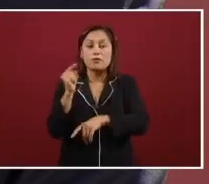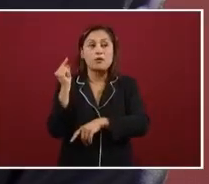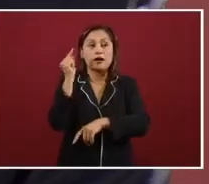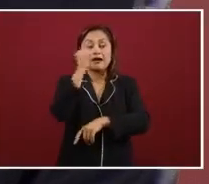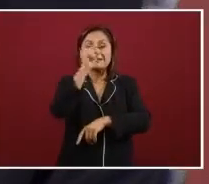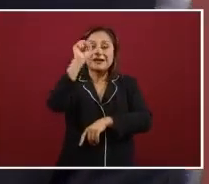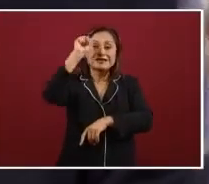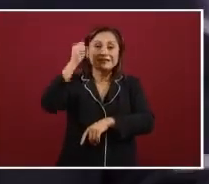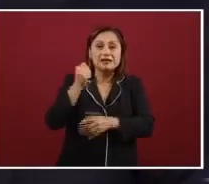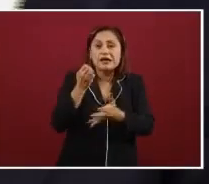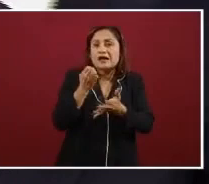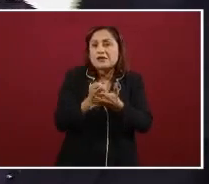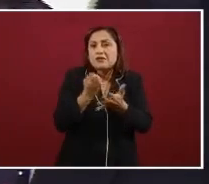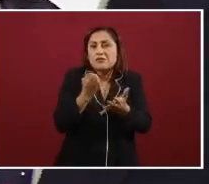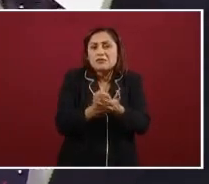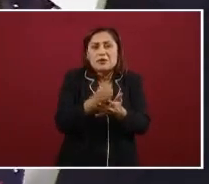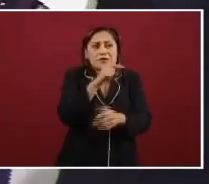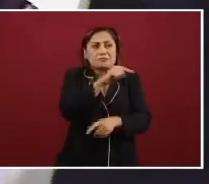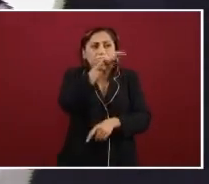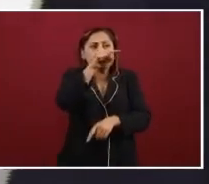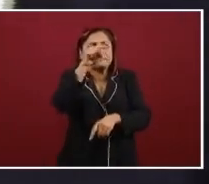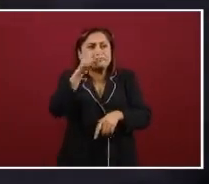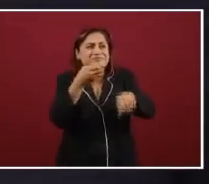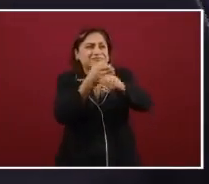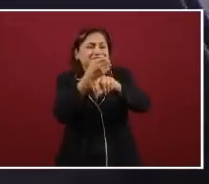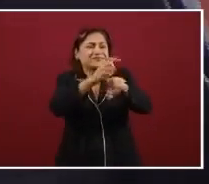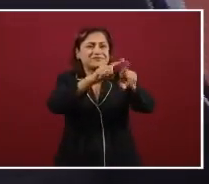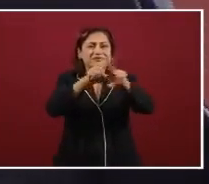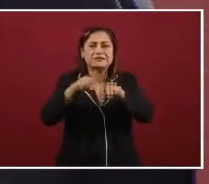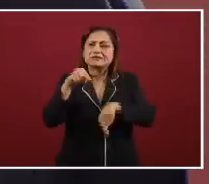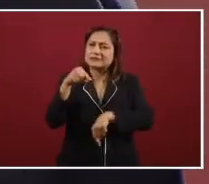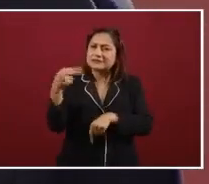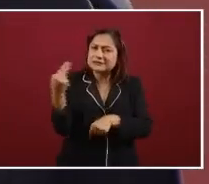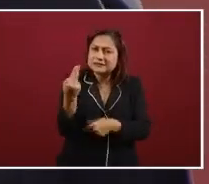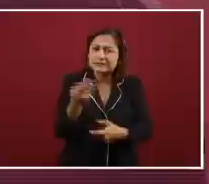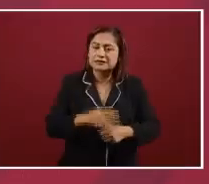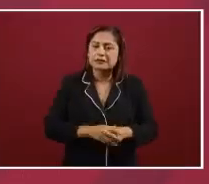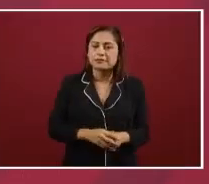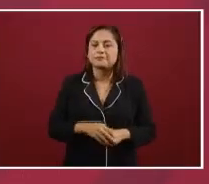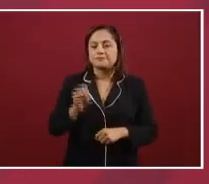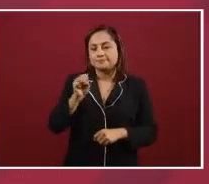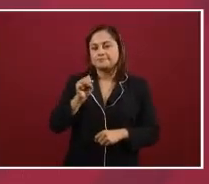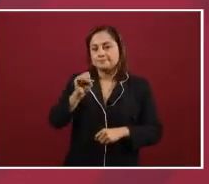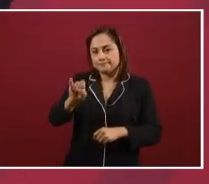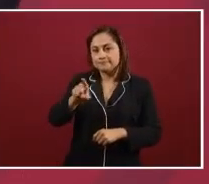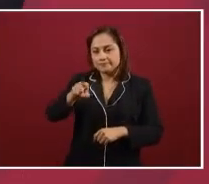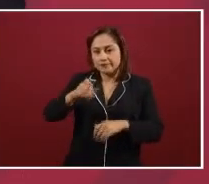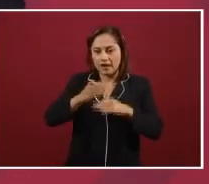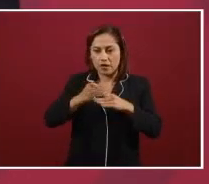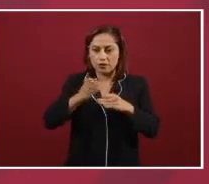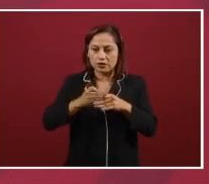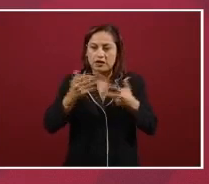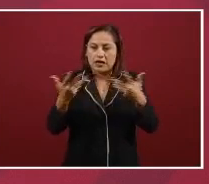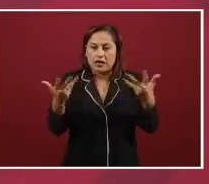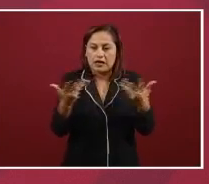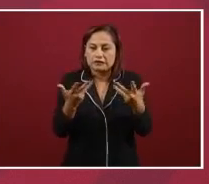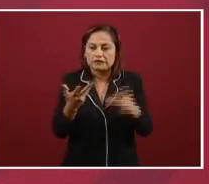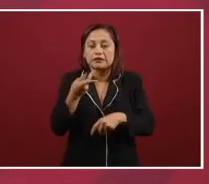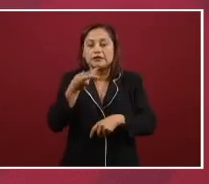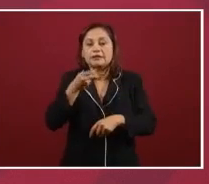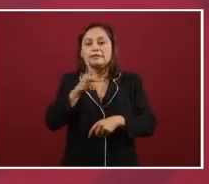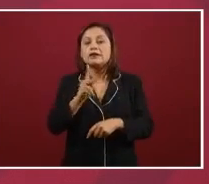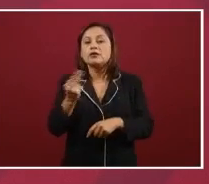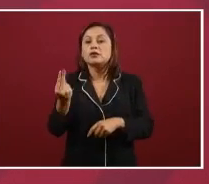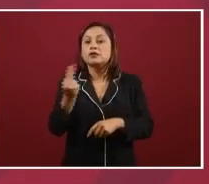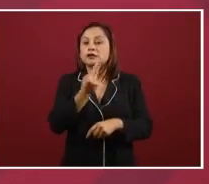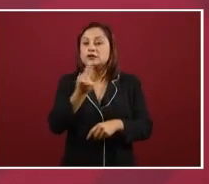en Ahome, sí, en cualquier estado. Sí, se está haciendo todo lo posible, pero hay que conciliar, porque